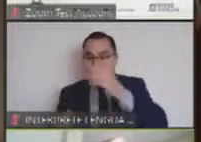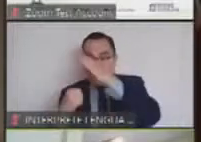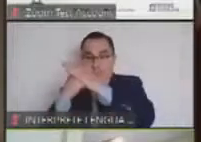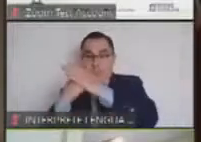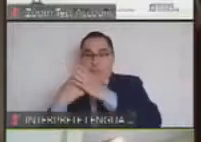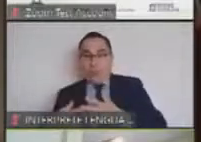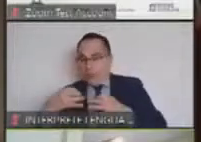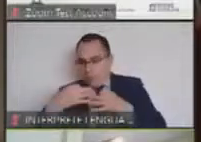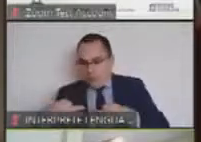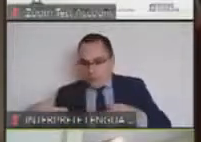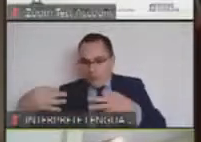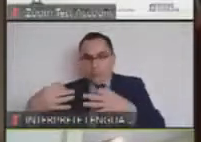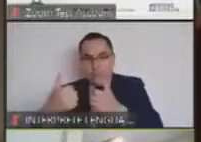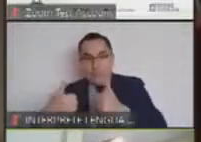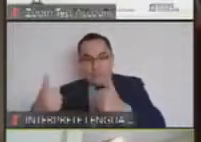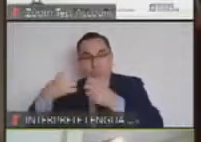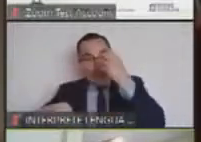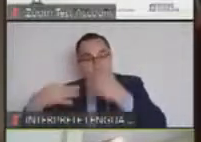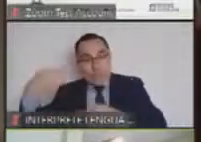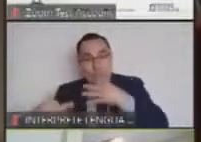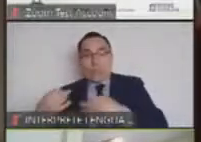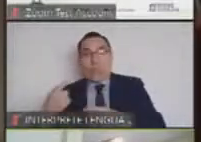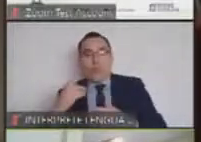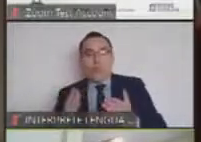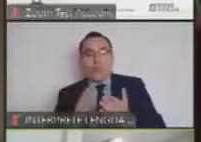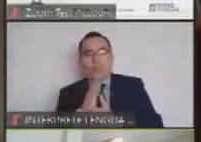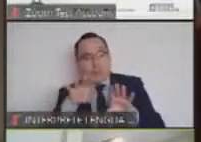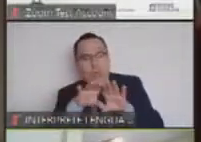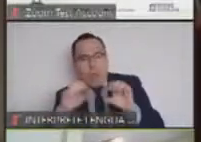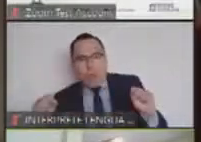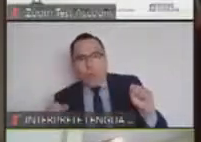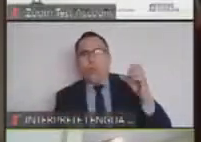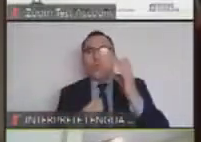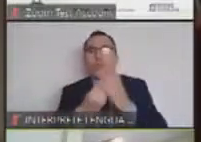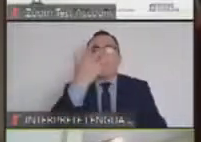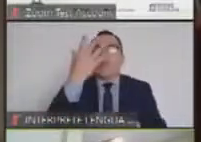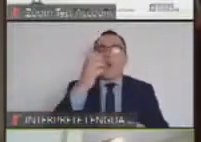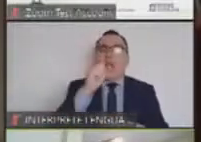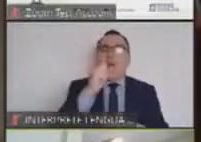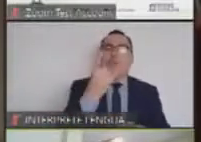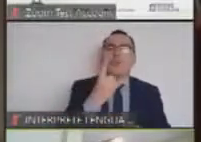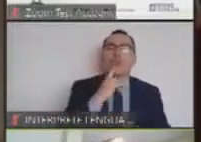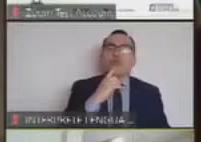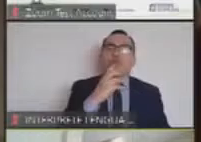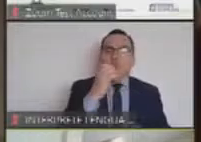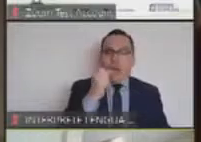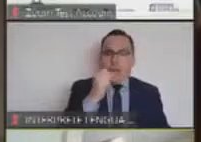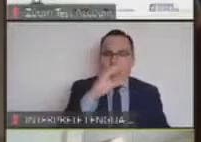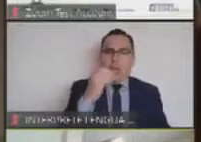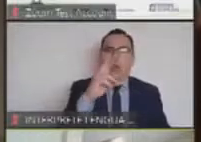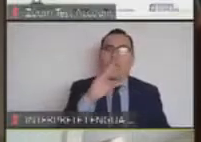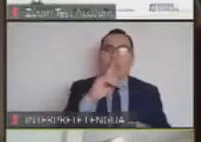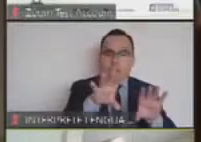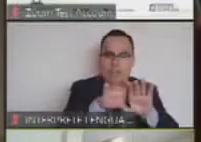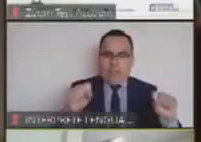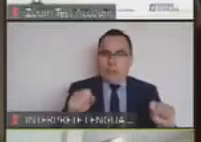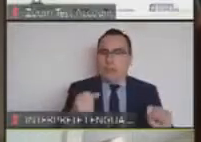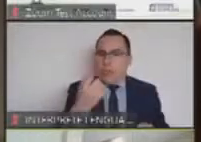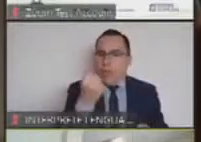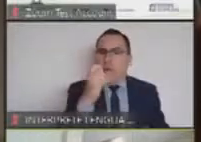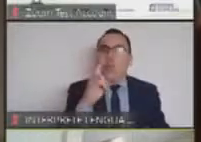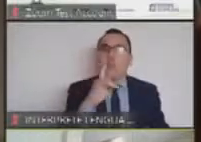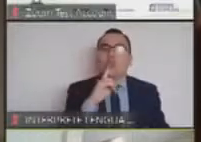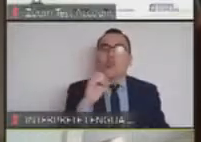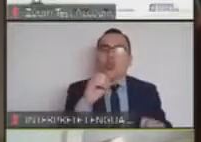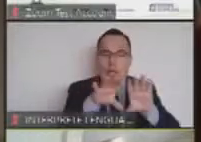estas previsiones iniciales y acordó un nuevo autoacordado para regular el sistema de nombramientos,